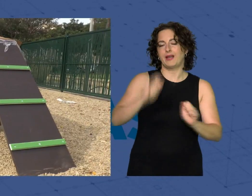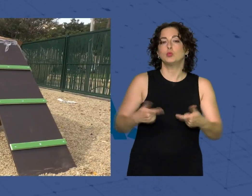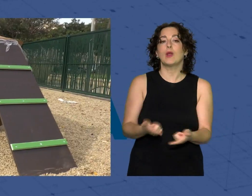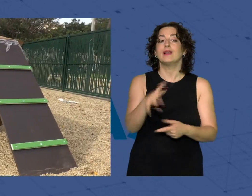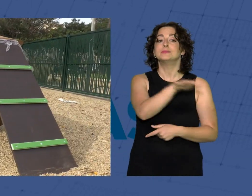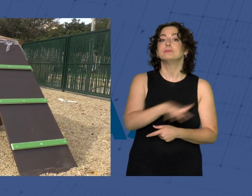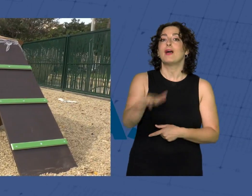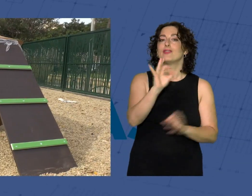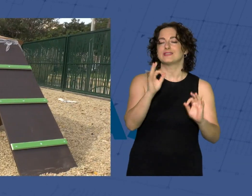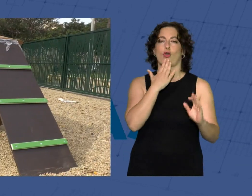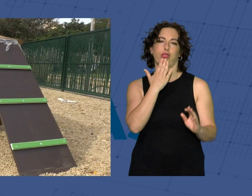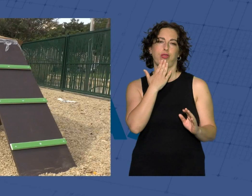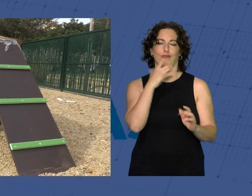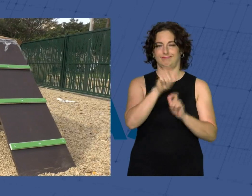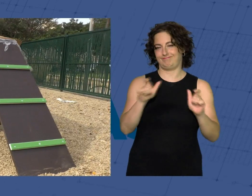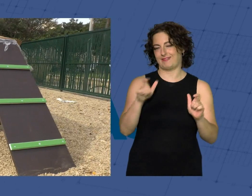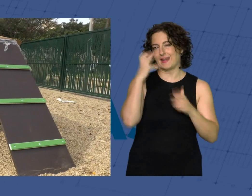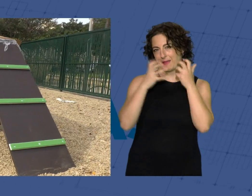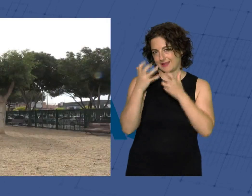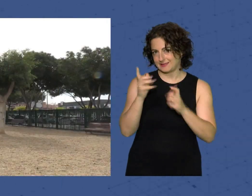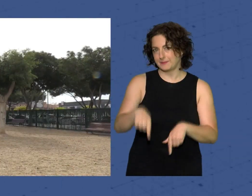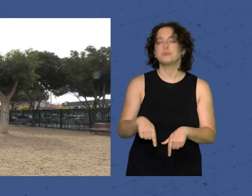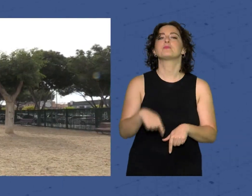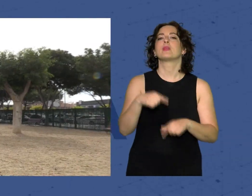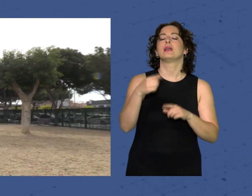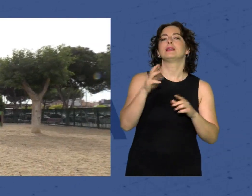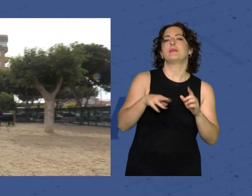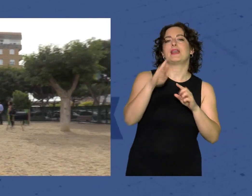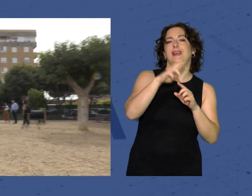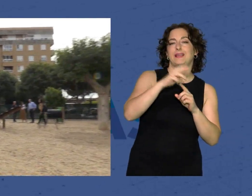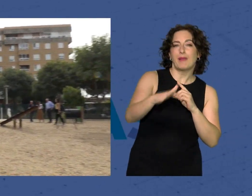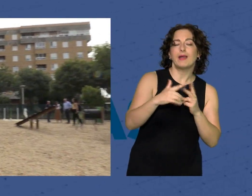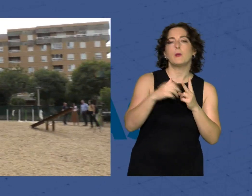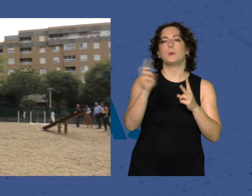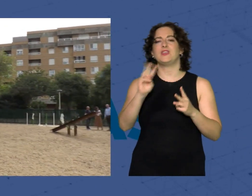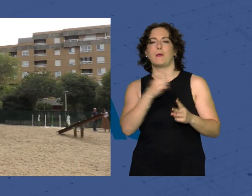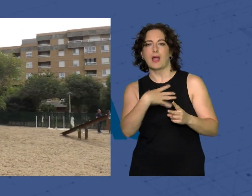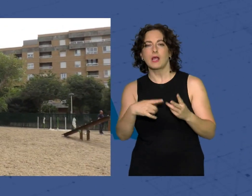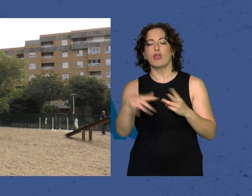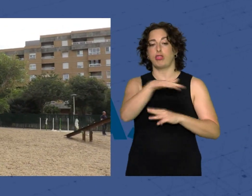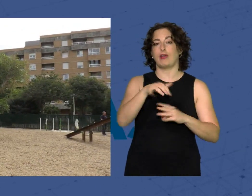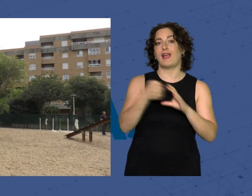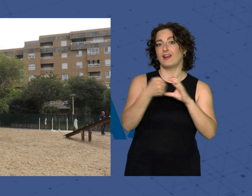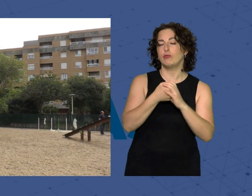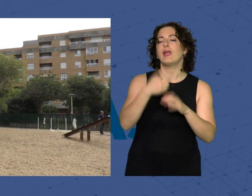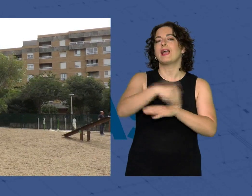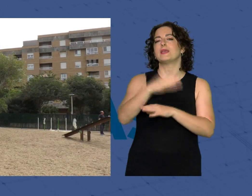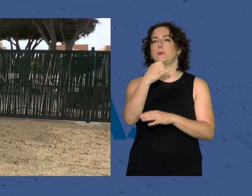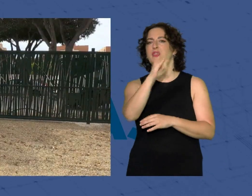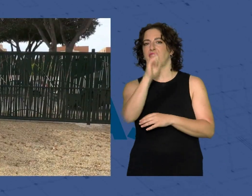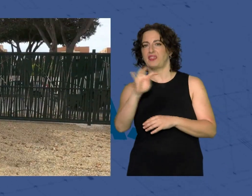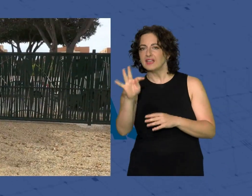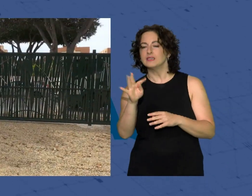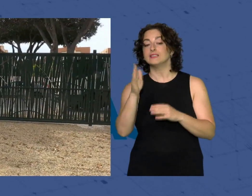espacio para el ocio de nuestros peludos se suma a los de Retamar el Toyo, Villablanca, el entorno de Carrefour o la calle Bicet y a los ya